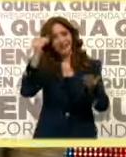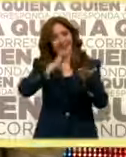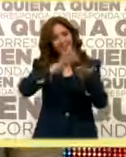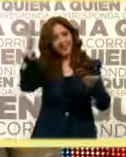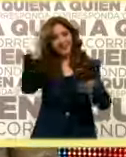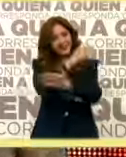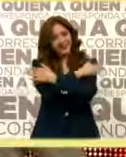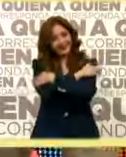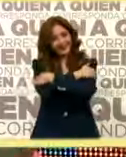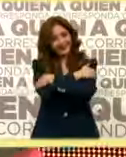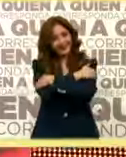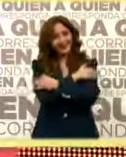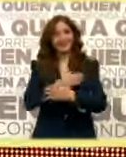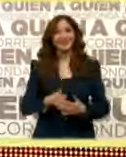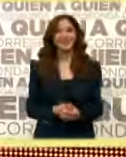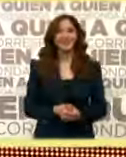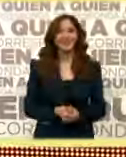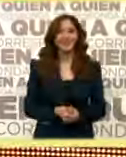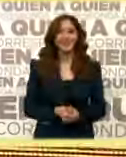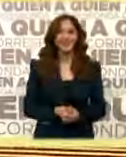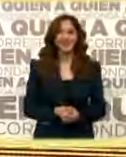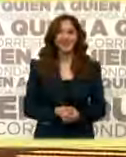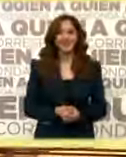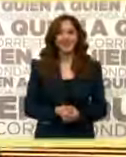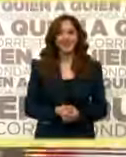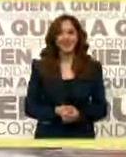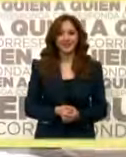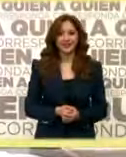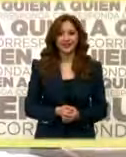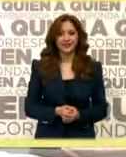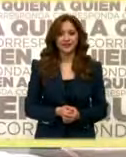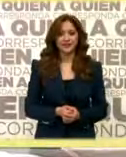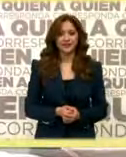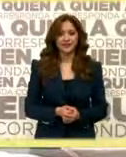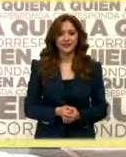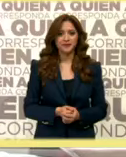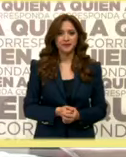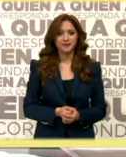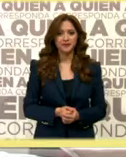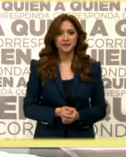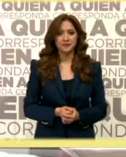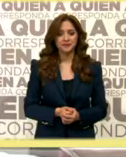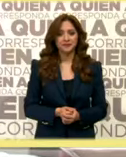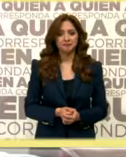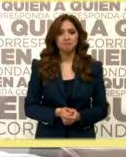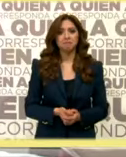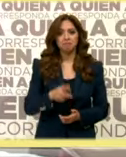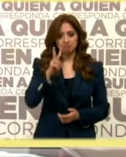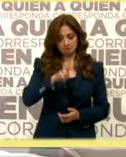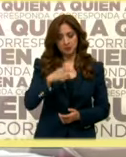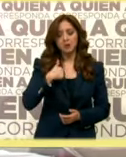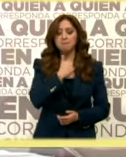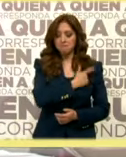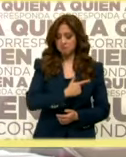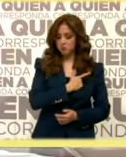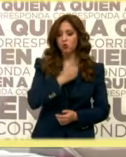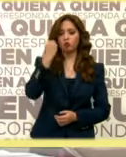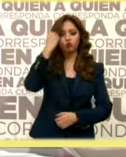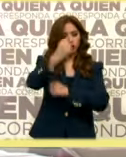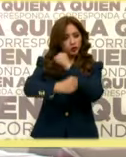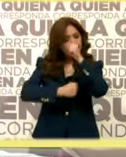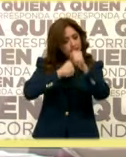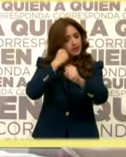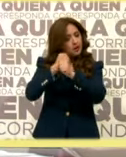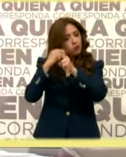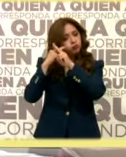abrazo. Igualmente, gracias, muy amable. ¿Qué tal, eh? Me gusta cuando la gente viene ya por años y al